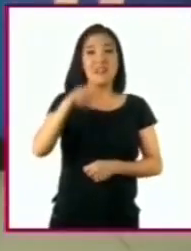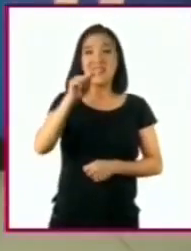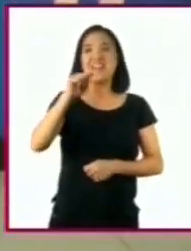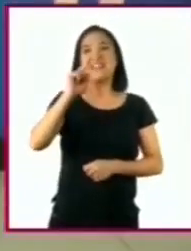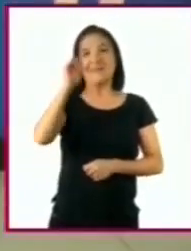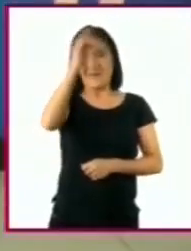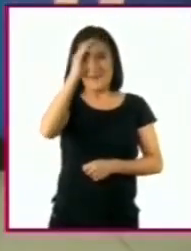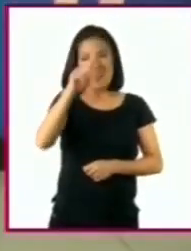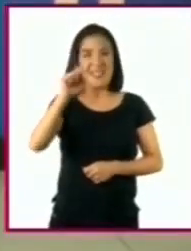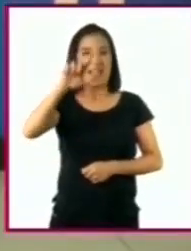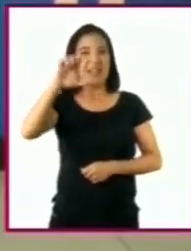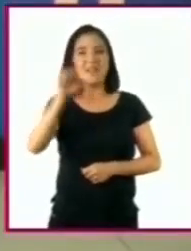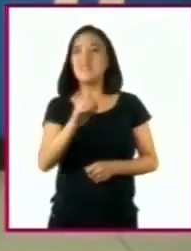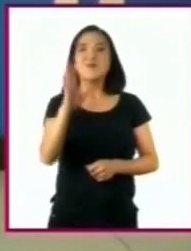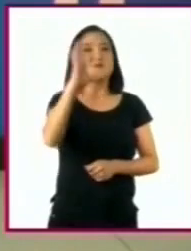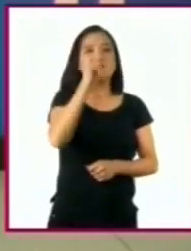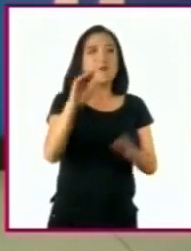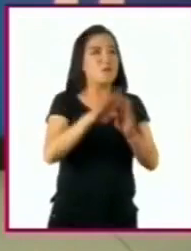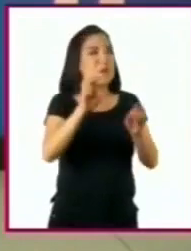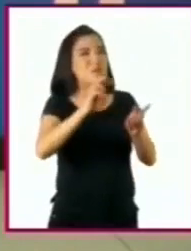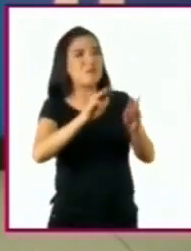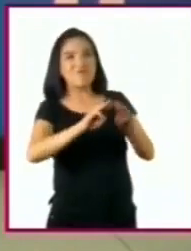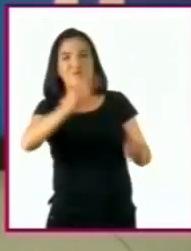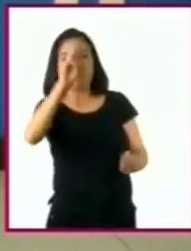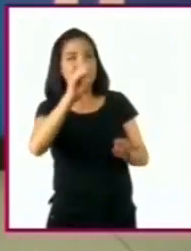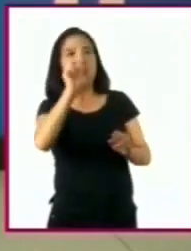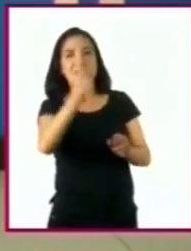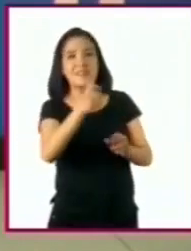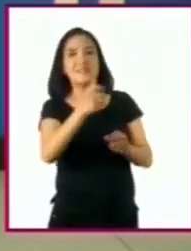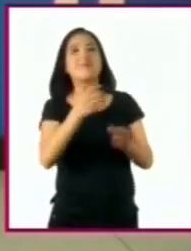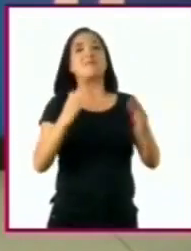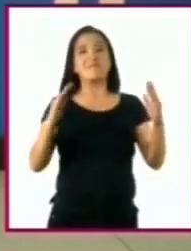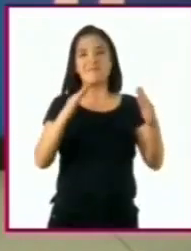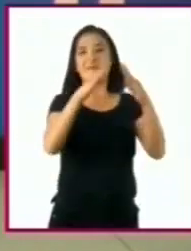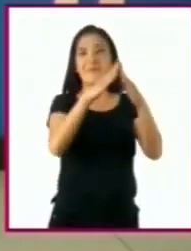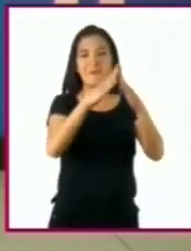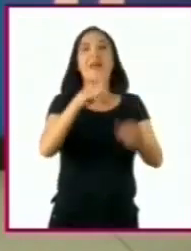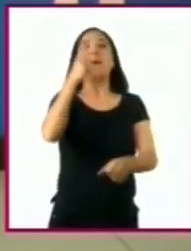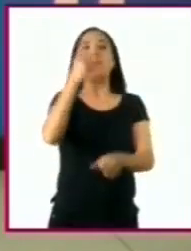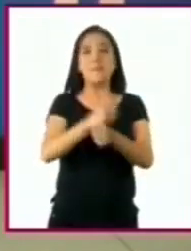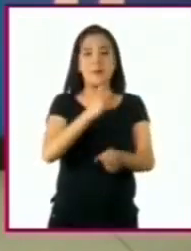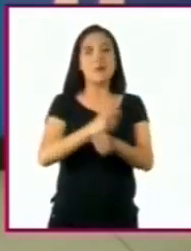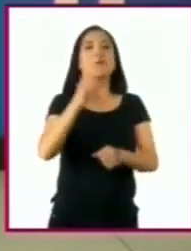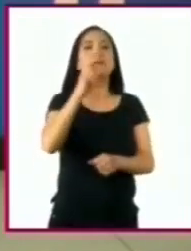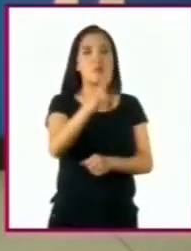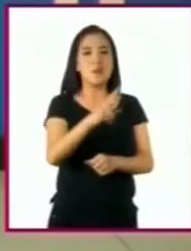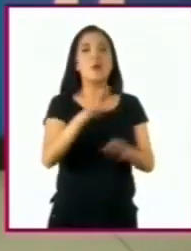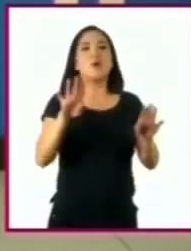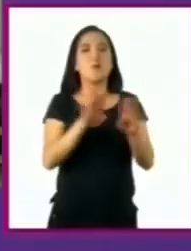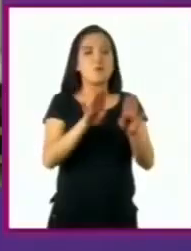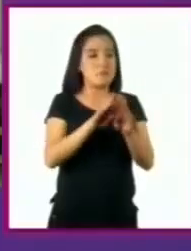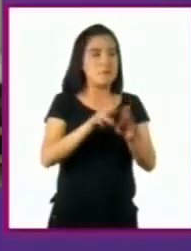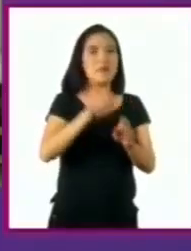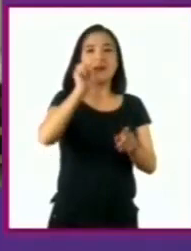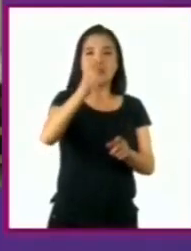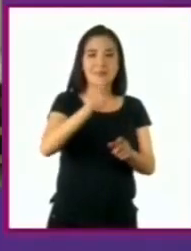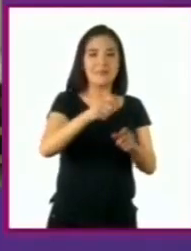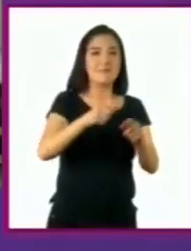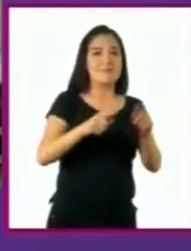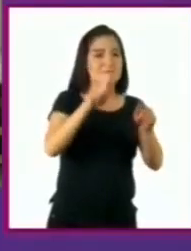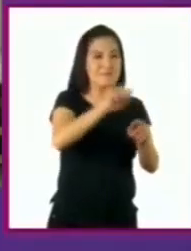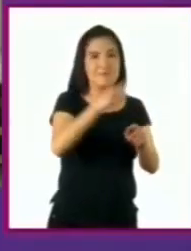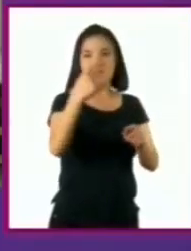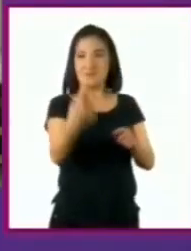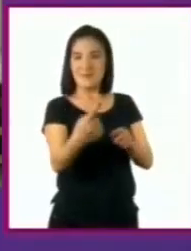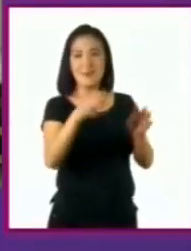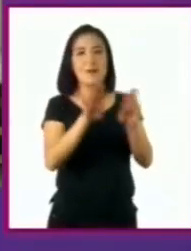medir directamente la perpendicular a la base de la pirámide, lo primero que hizo fue medir uno de sus lados. Previamente, Tales